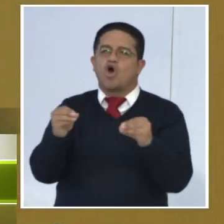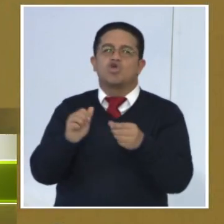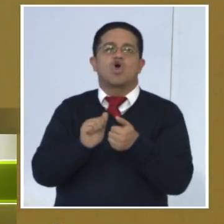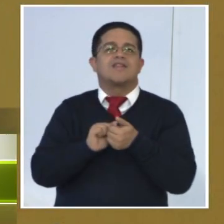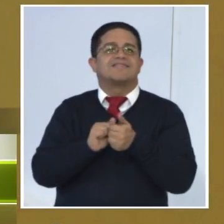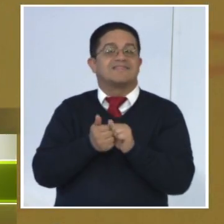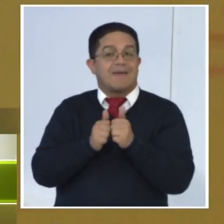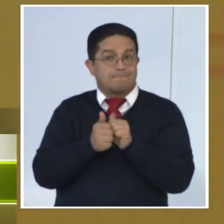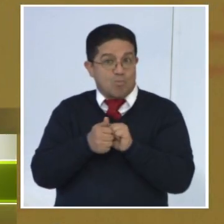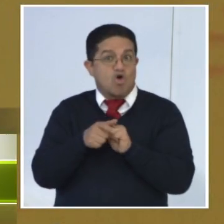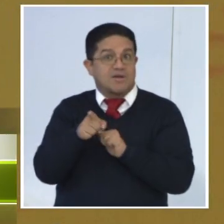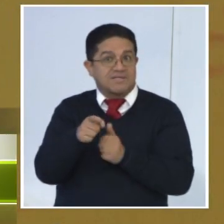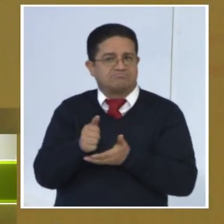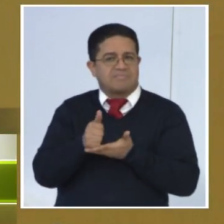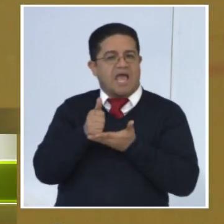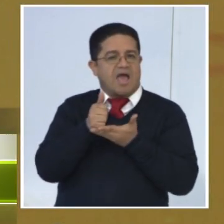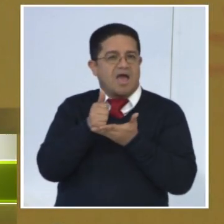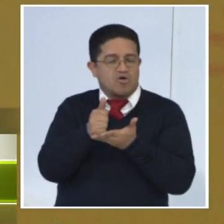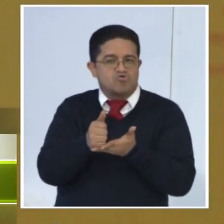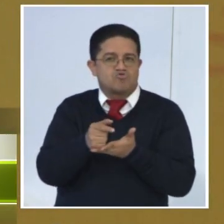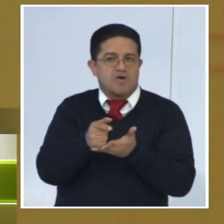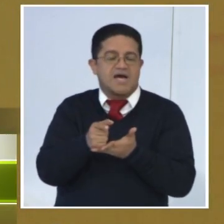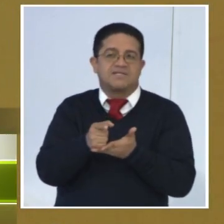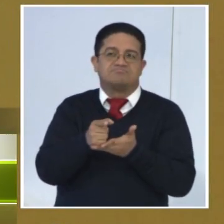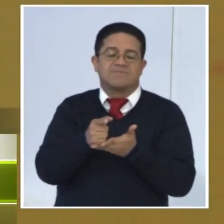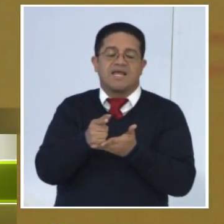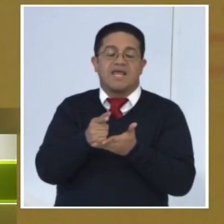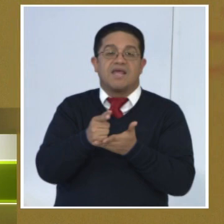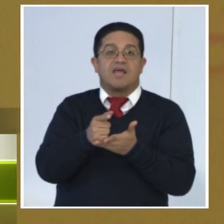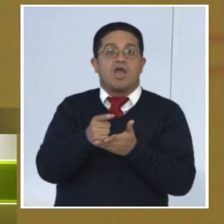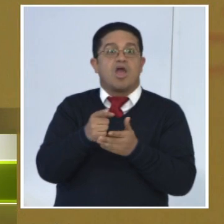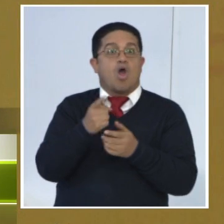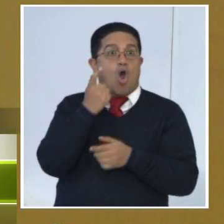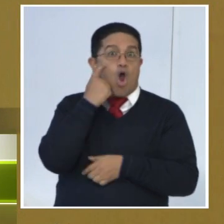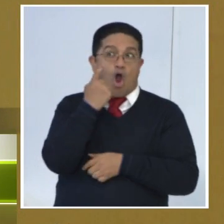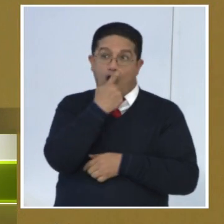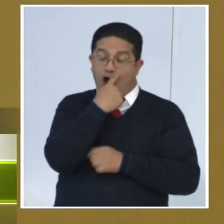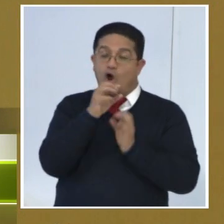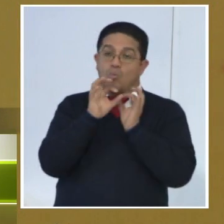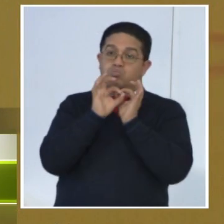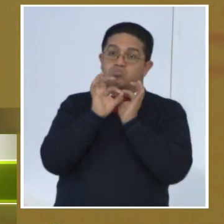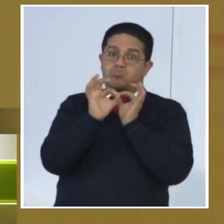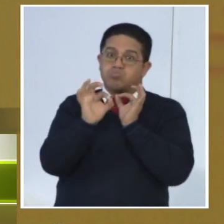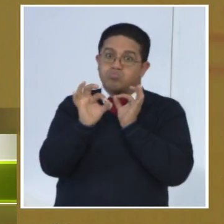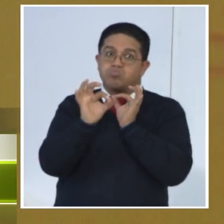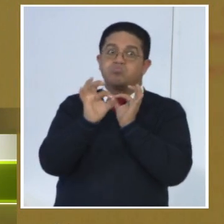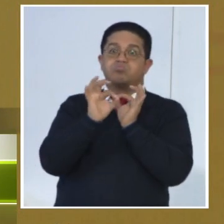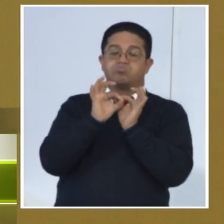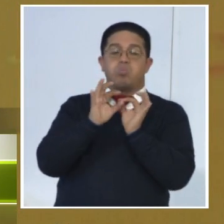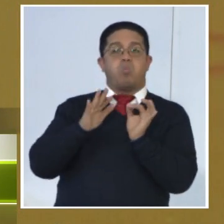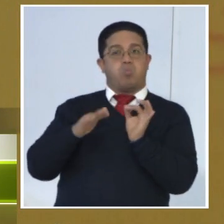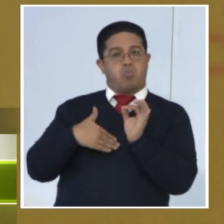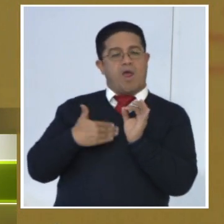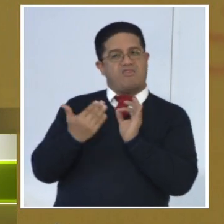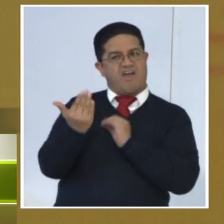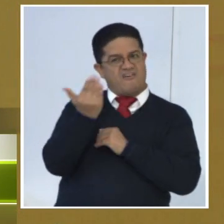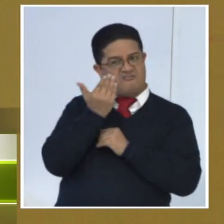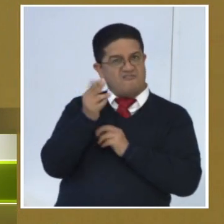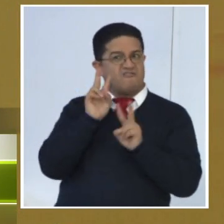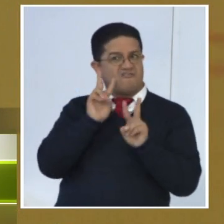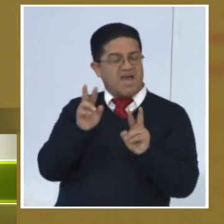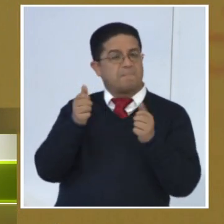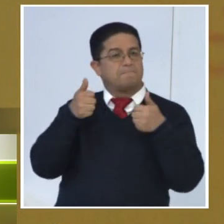deportes va a favorecer que haya relajación de la acomodación y que el globo ocular crezca de un tamaño más normal, que no